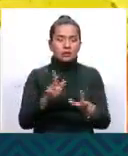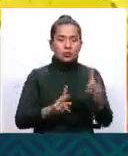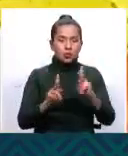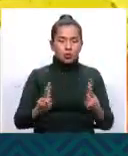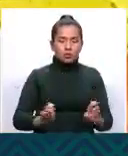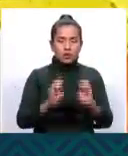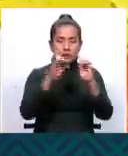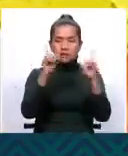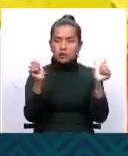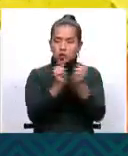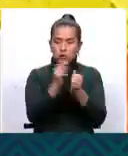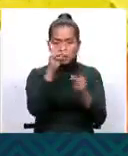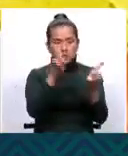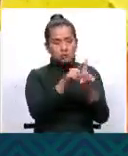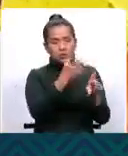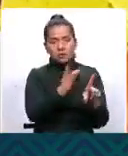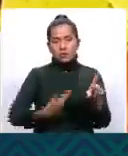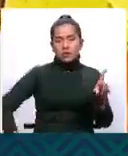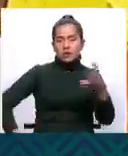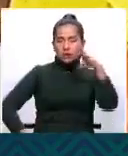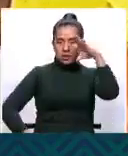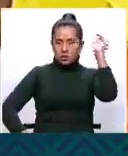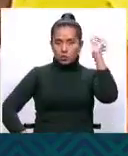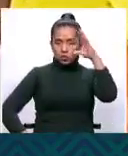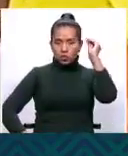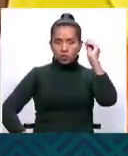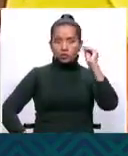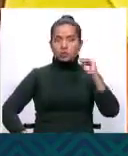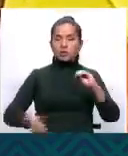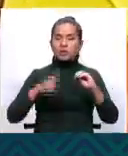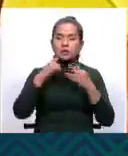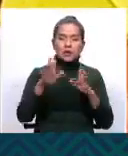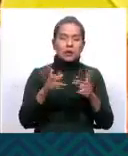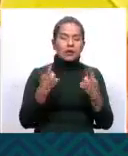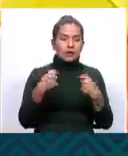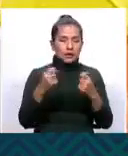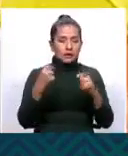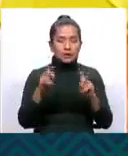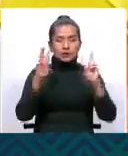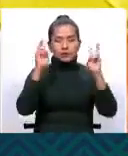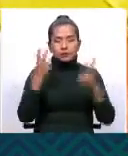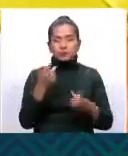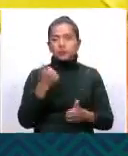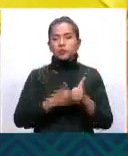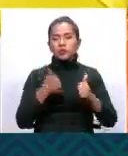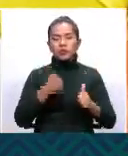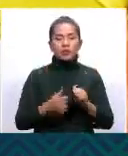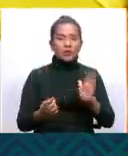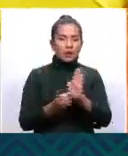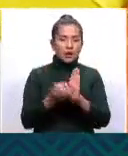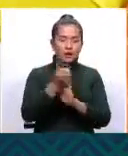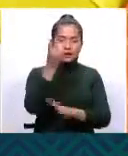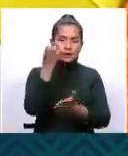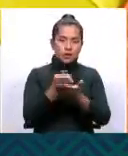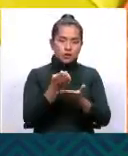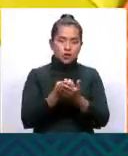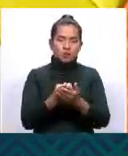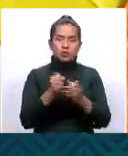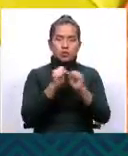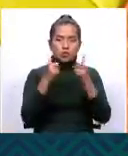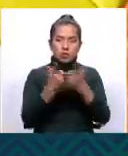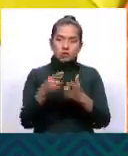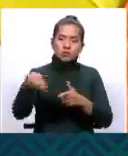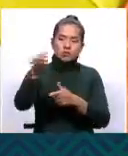con nuestro hermano presidente Lucho Arce y tratar temas que hacen al desarrollo económico y social de la